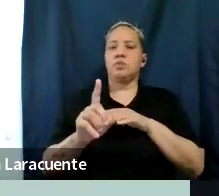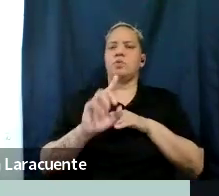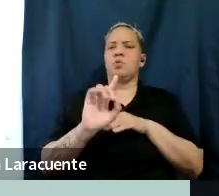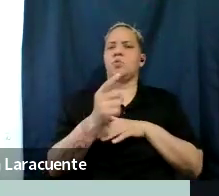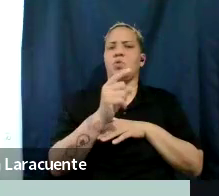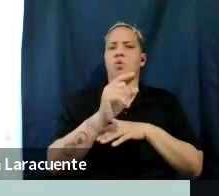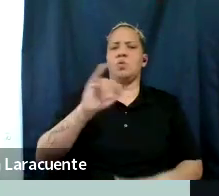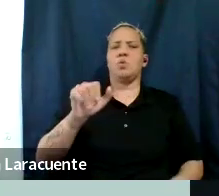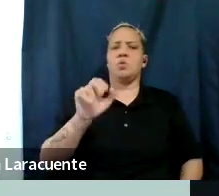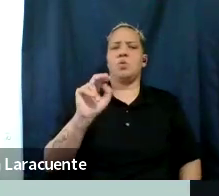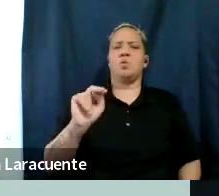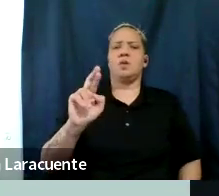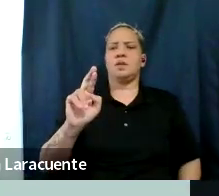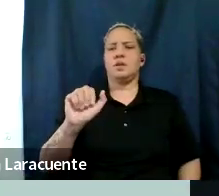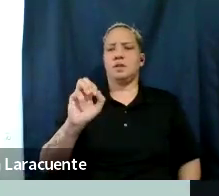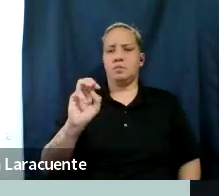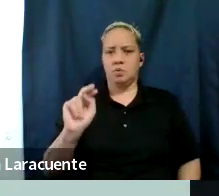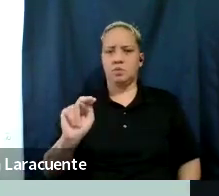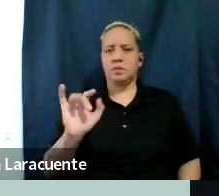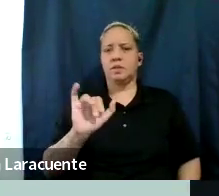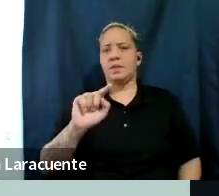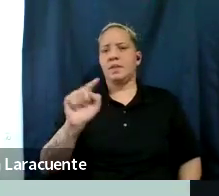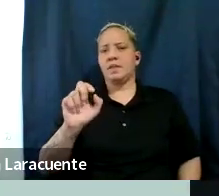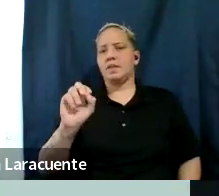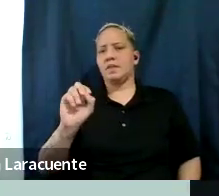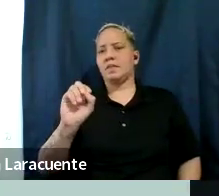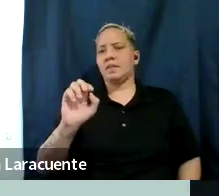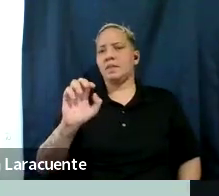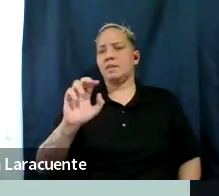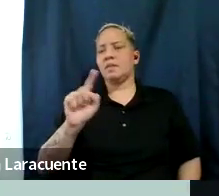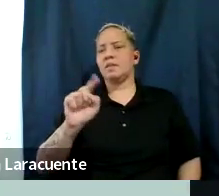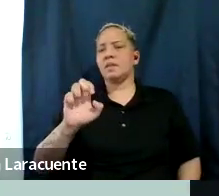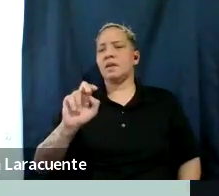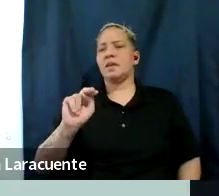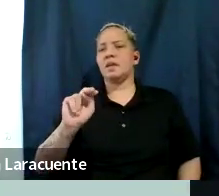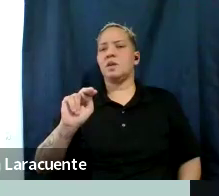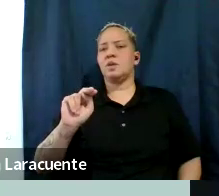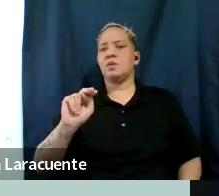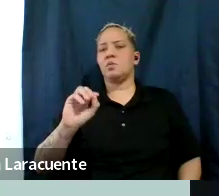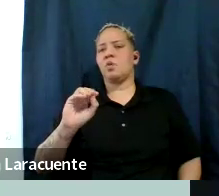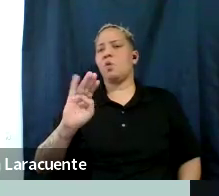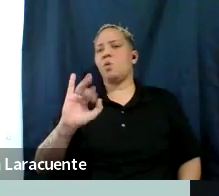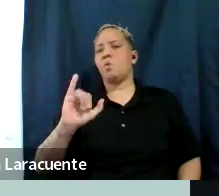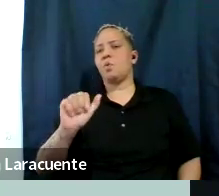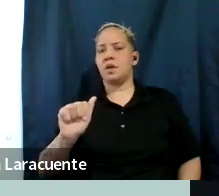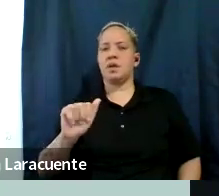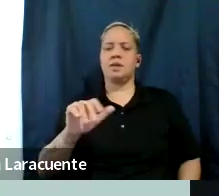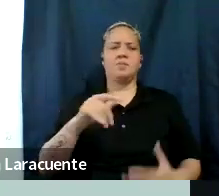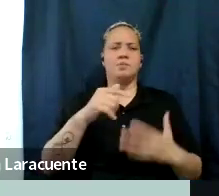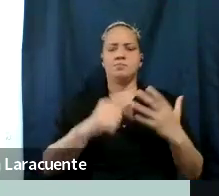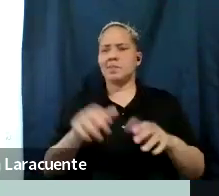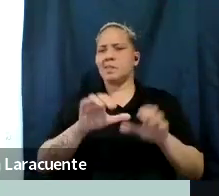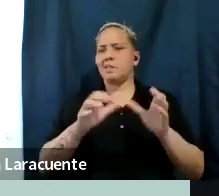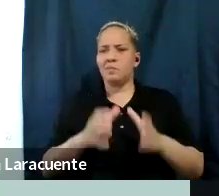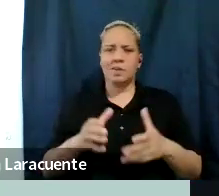de Zenobia Camprubí, sino de muchísimas personas, entre ellas intelectuales, científicos,